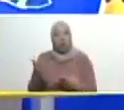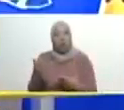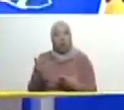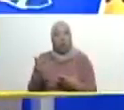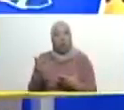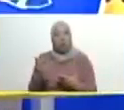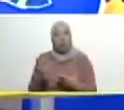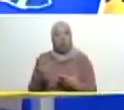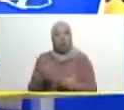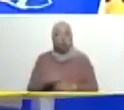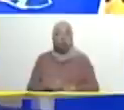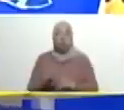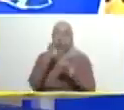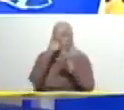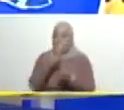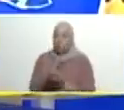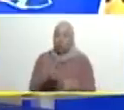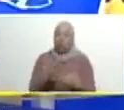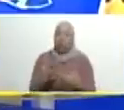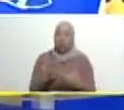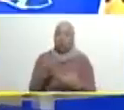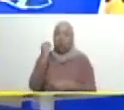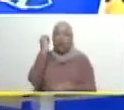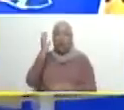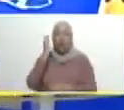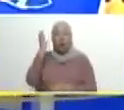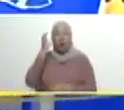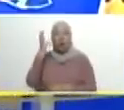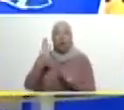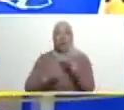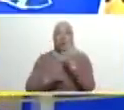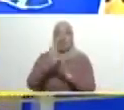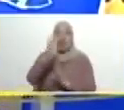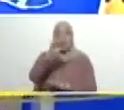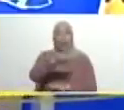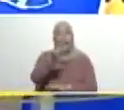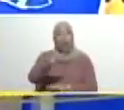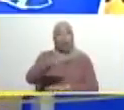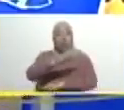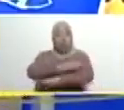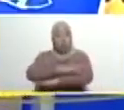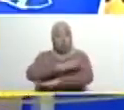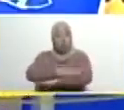Y eso tiene una respuesta: la conciencia superior del pueblo, la moral superior del